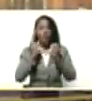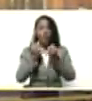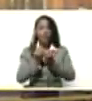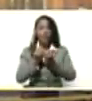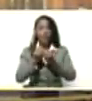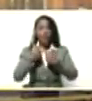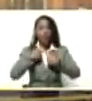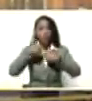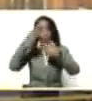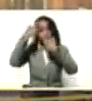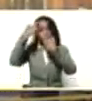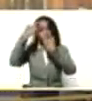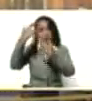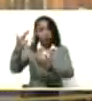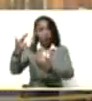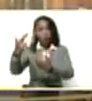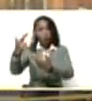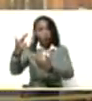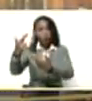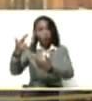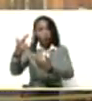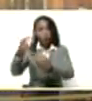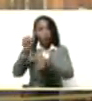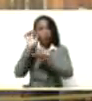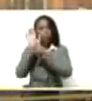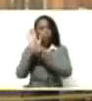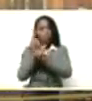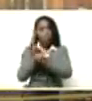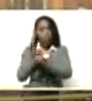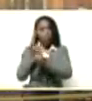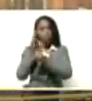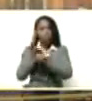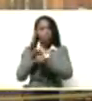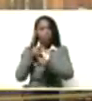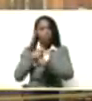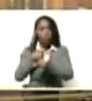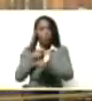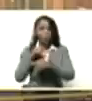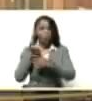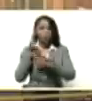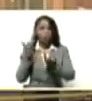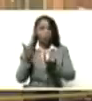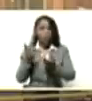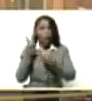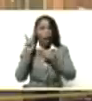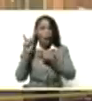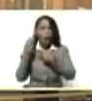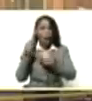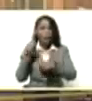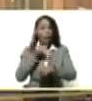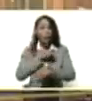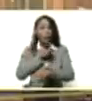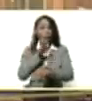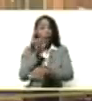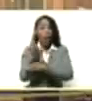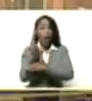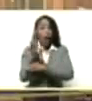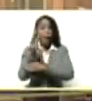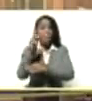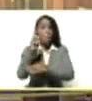sede de la asamblea nacional la forma en que lo han preparado para recibir a las delegaciones invitadas